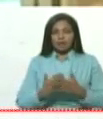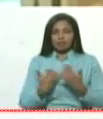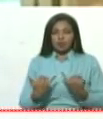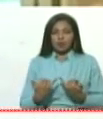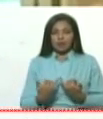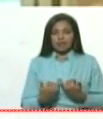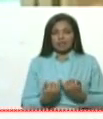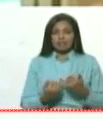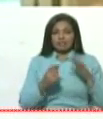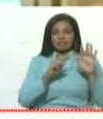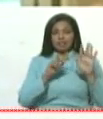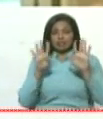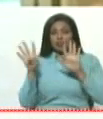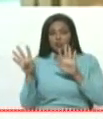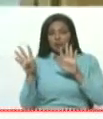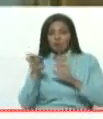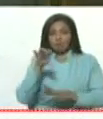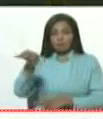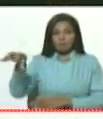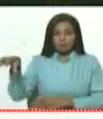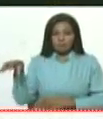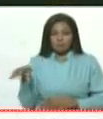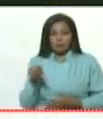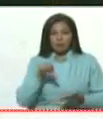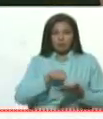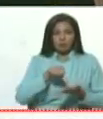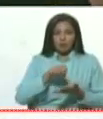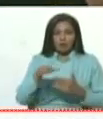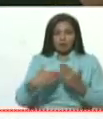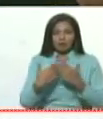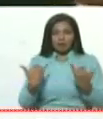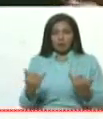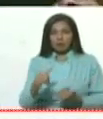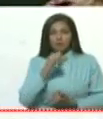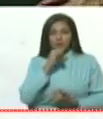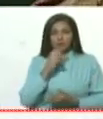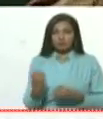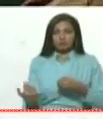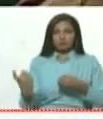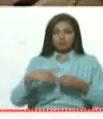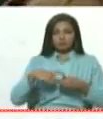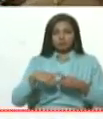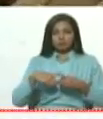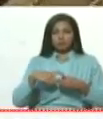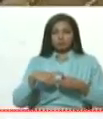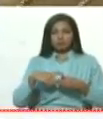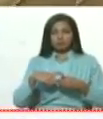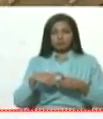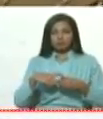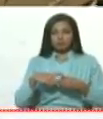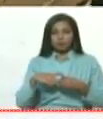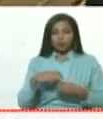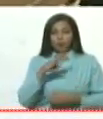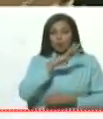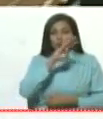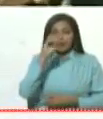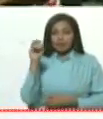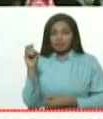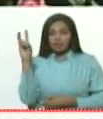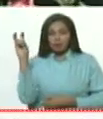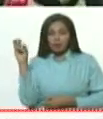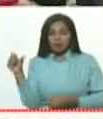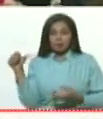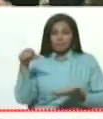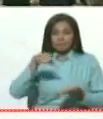abarcando 69 ciudades. Anuncio la incorporación de 40 nuevas